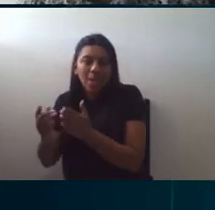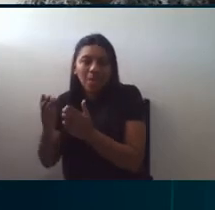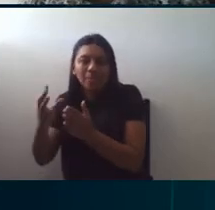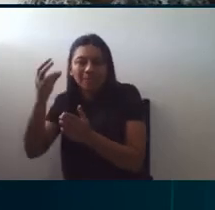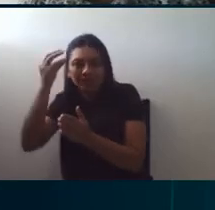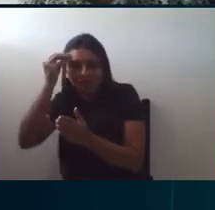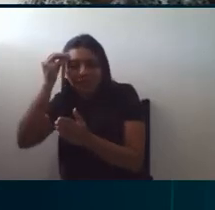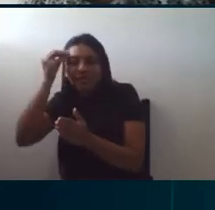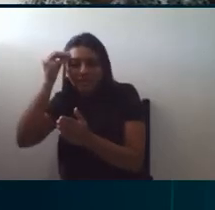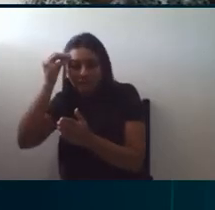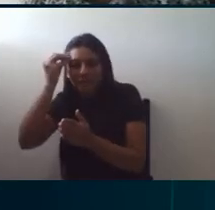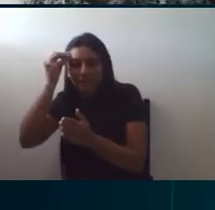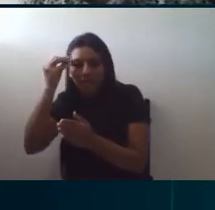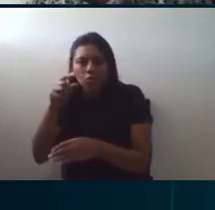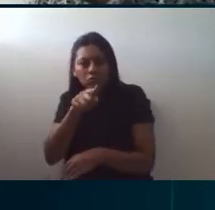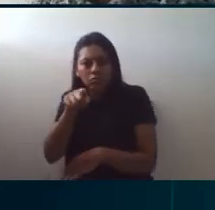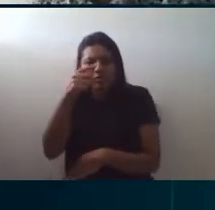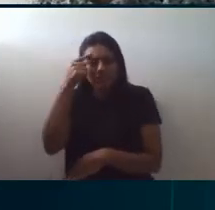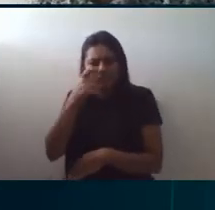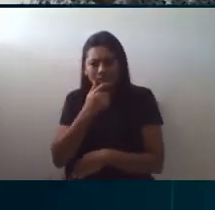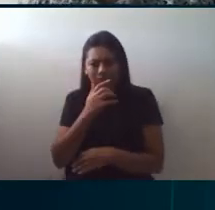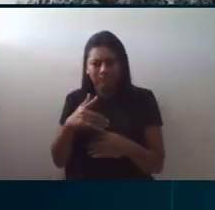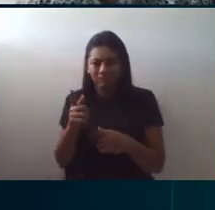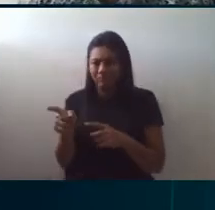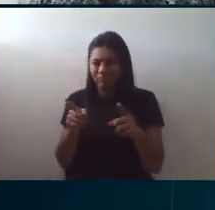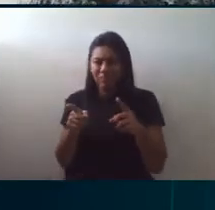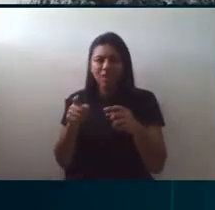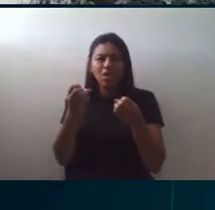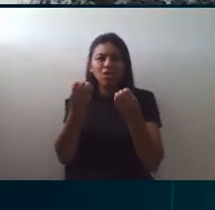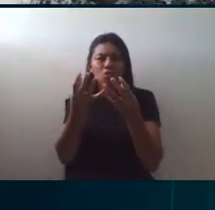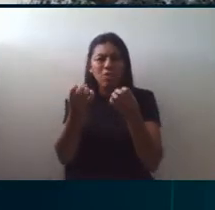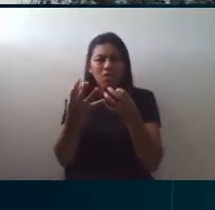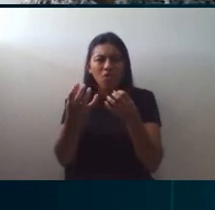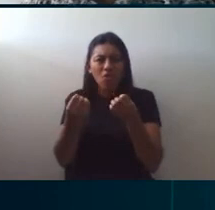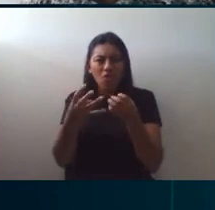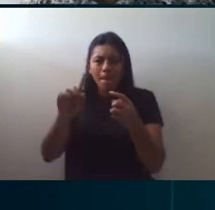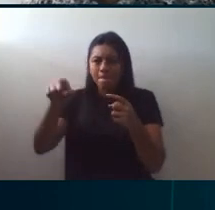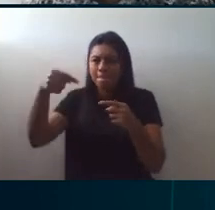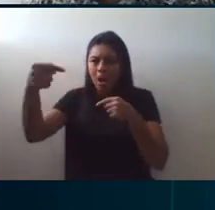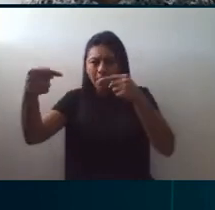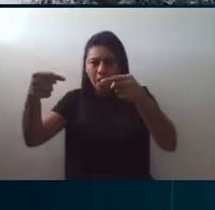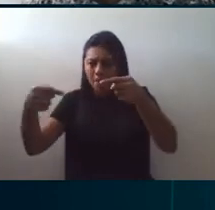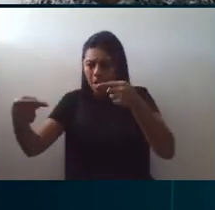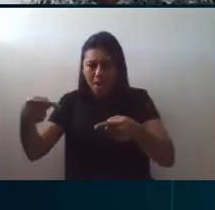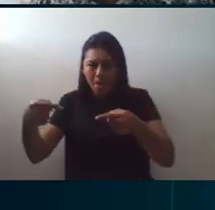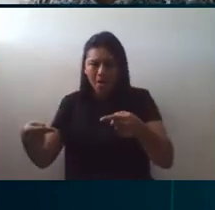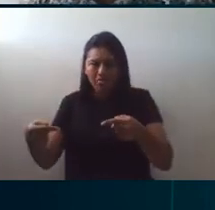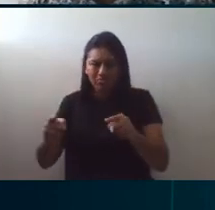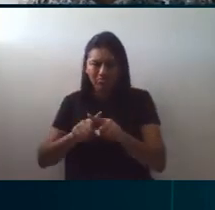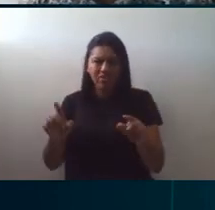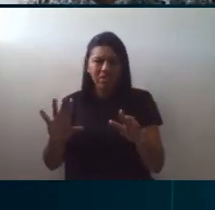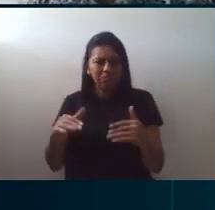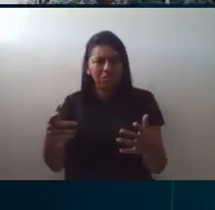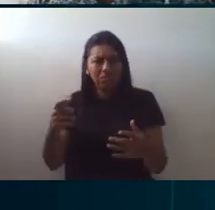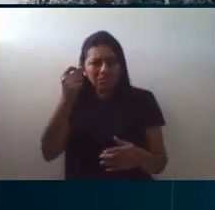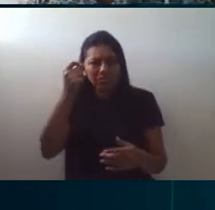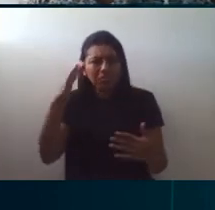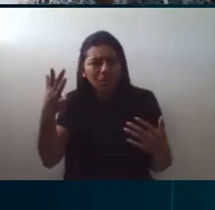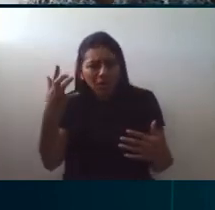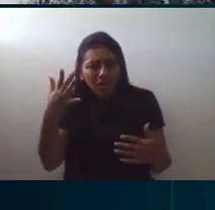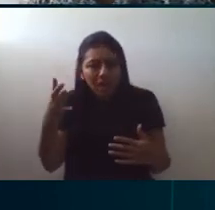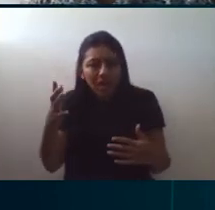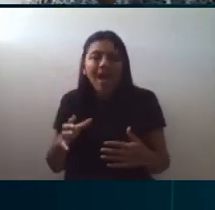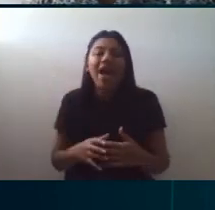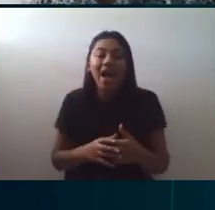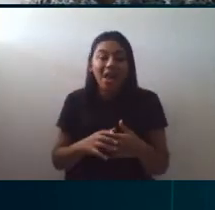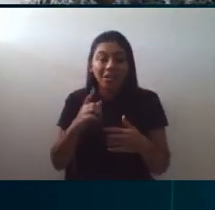Aquí tengo cinco categorías. Aquí solamente tengo dos categorías. Este algoritmo le queda mucho más fácil repartir. A este le quedaba entre